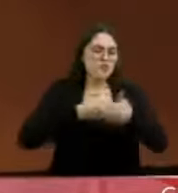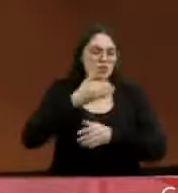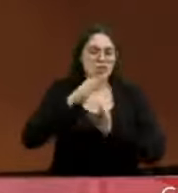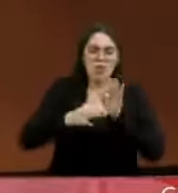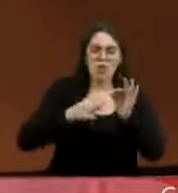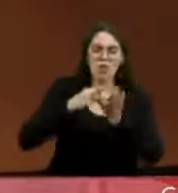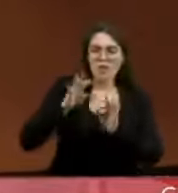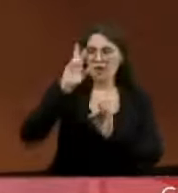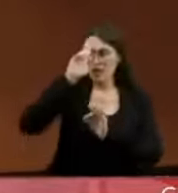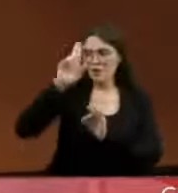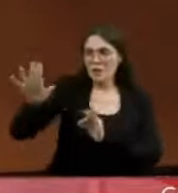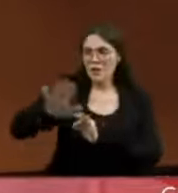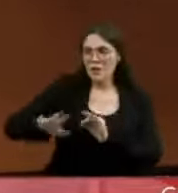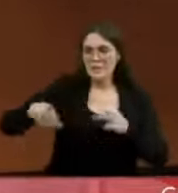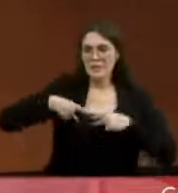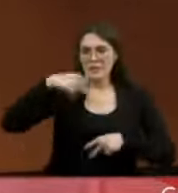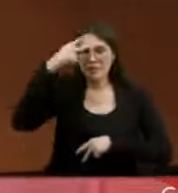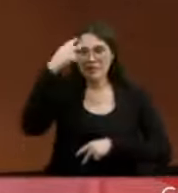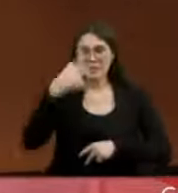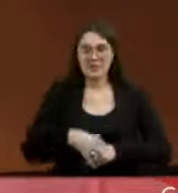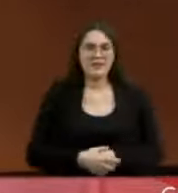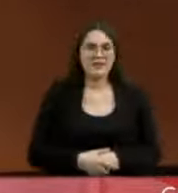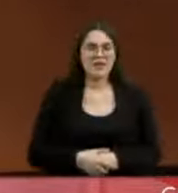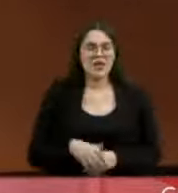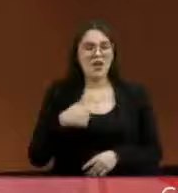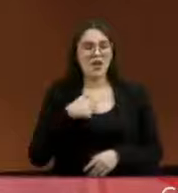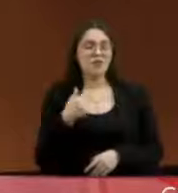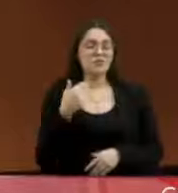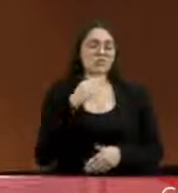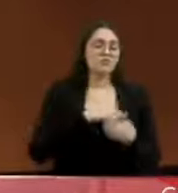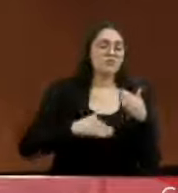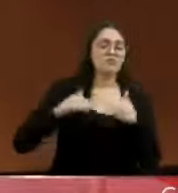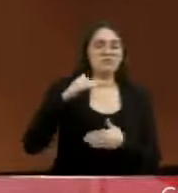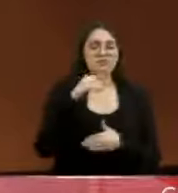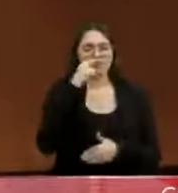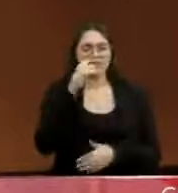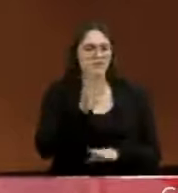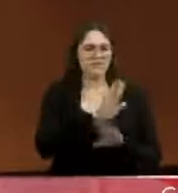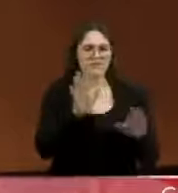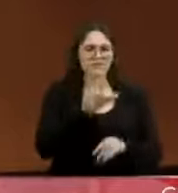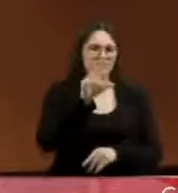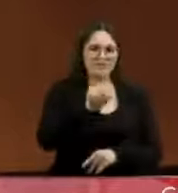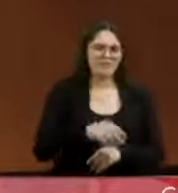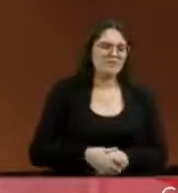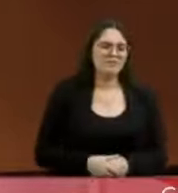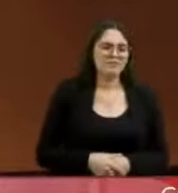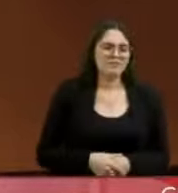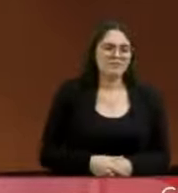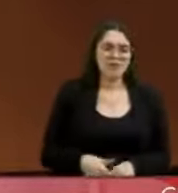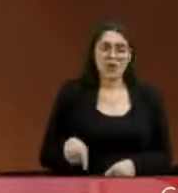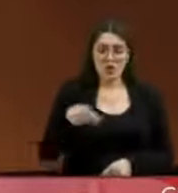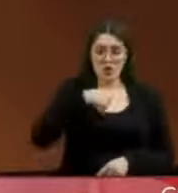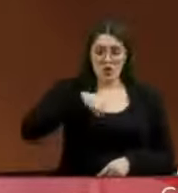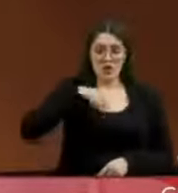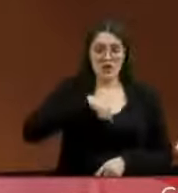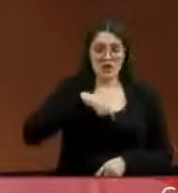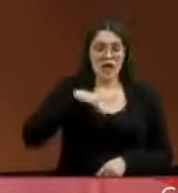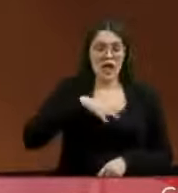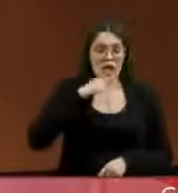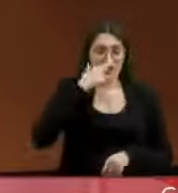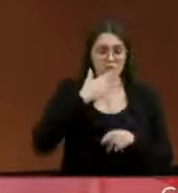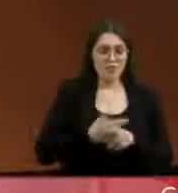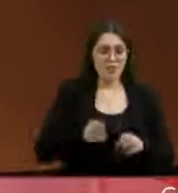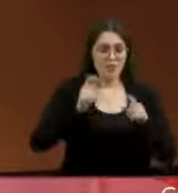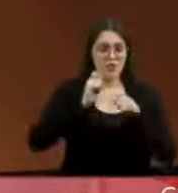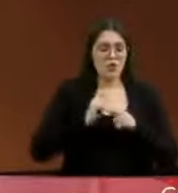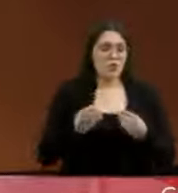al pueblo de México. Lo digo sin arrogancia, tenemos una gran responsabilidad. Dicen en los